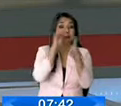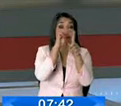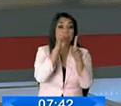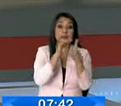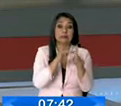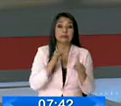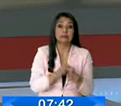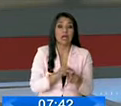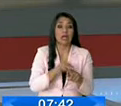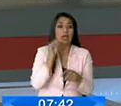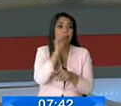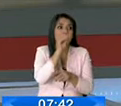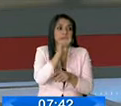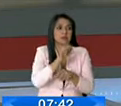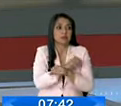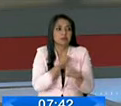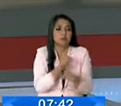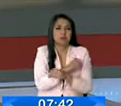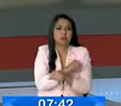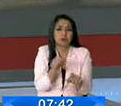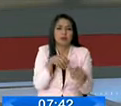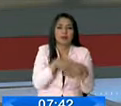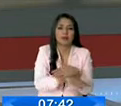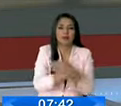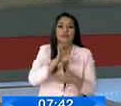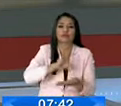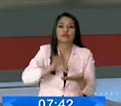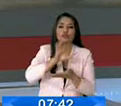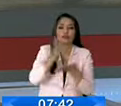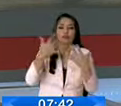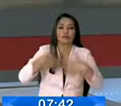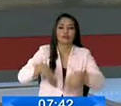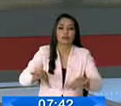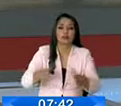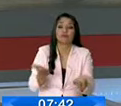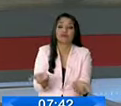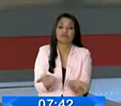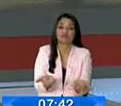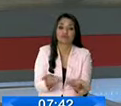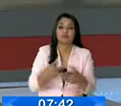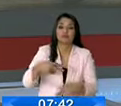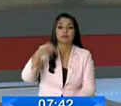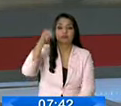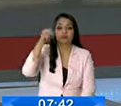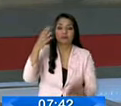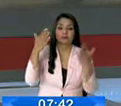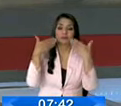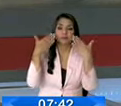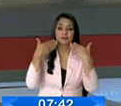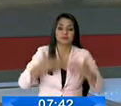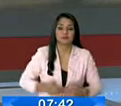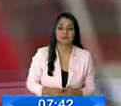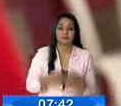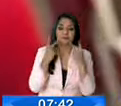que alertaban de una supuesta bomba al interior de un colegio. Esto sucedió en el norte de Guayaquil.